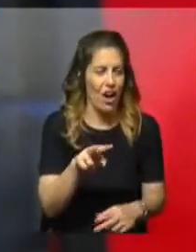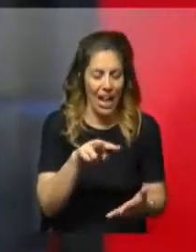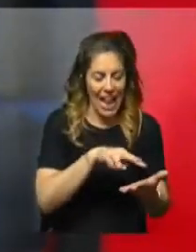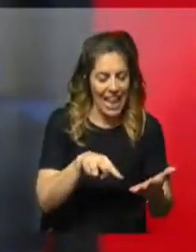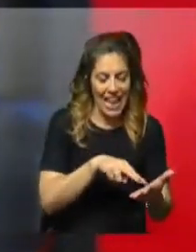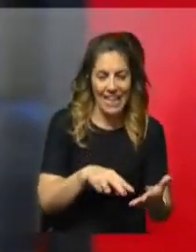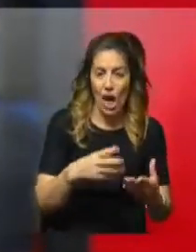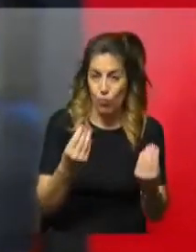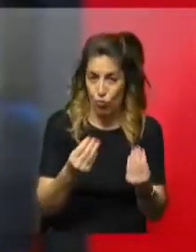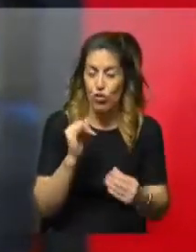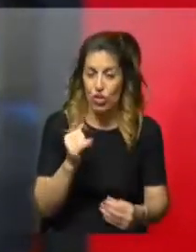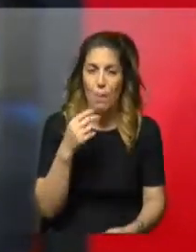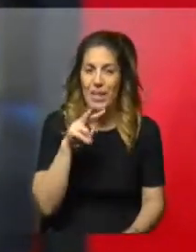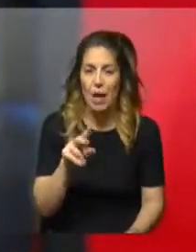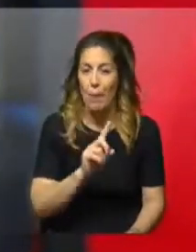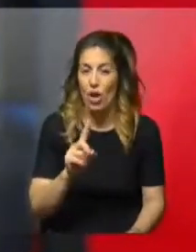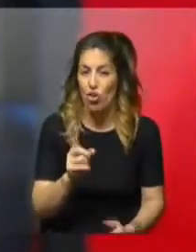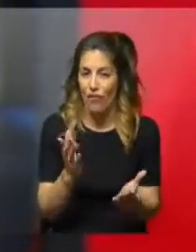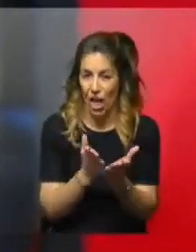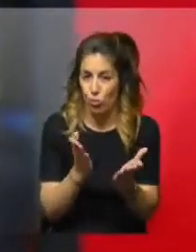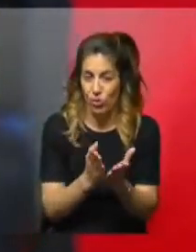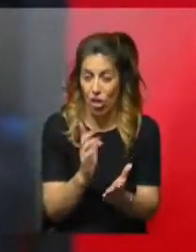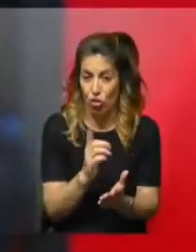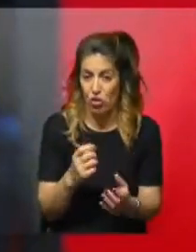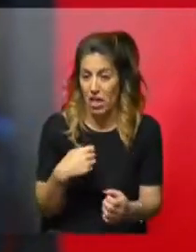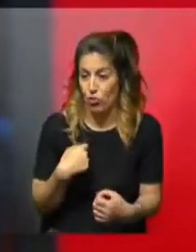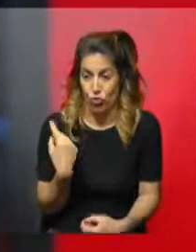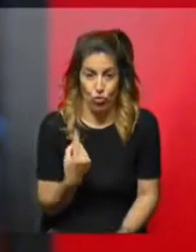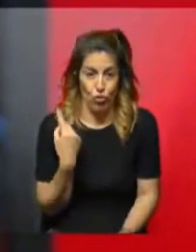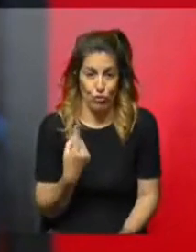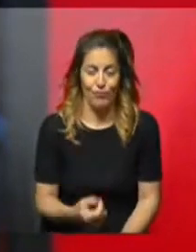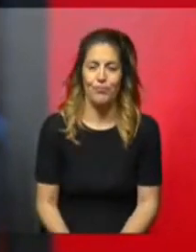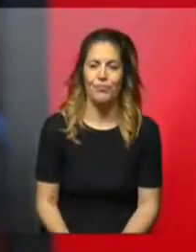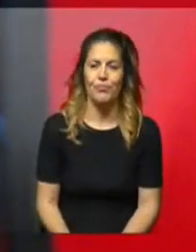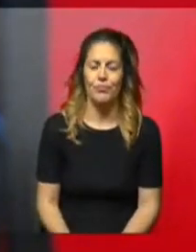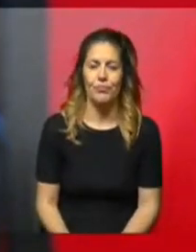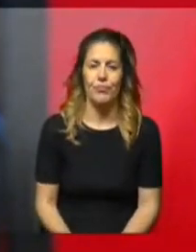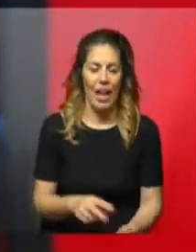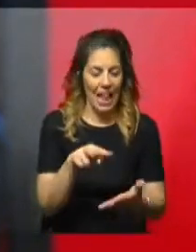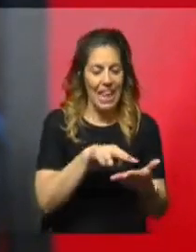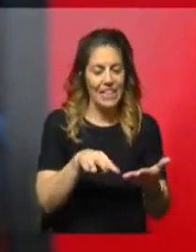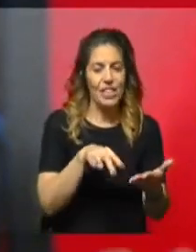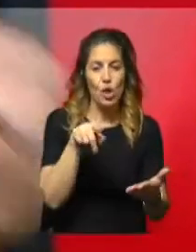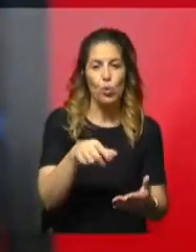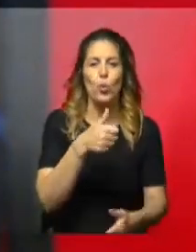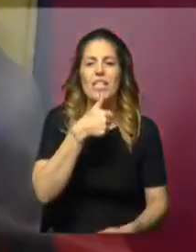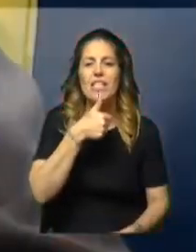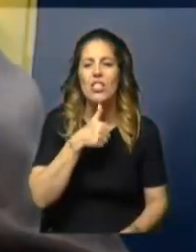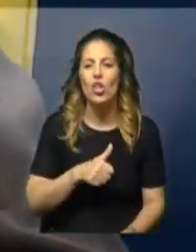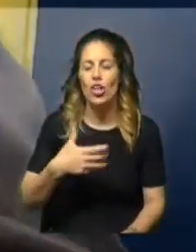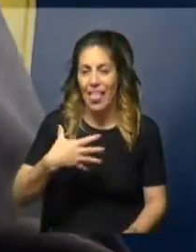mucho miraba mucho pero pero no tenía estudio totalmente autodidacta además leyendo un poco tu historia